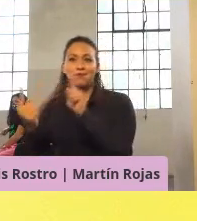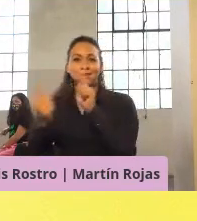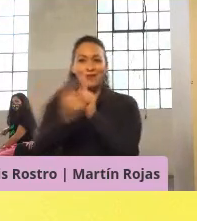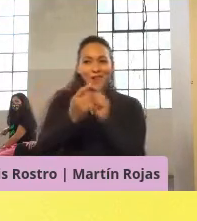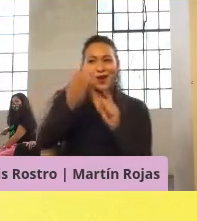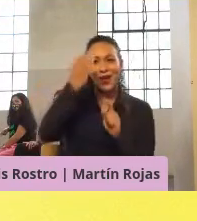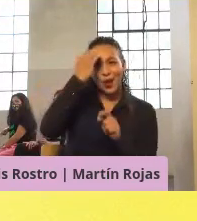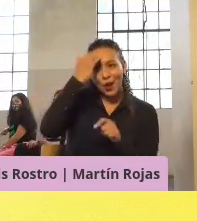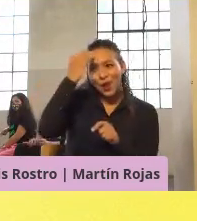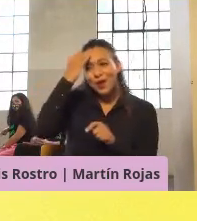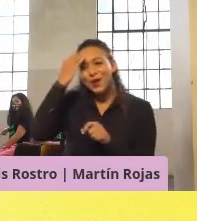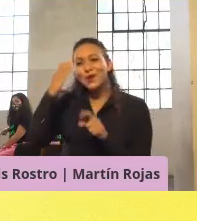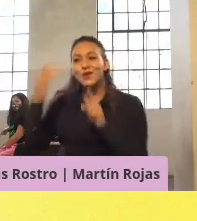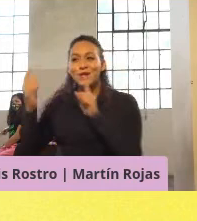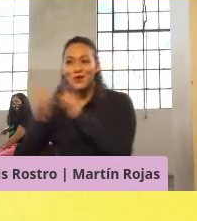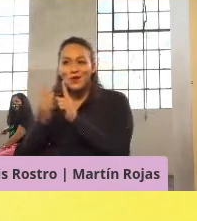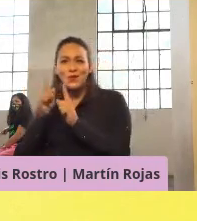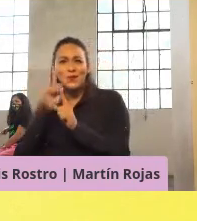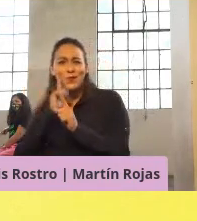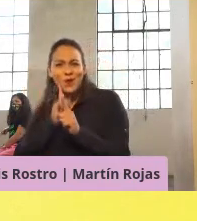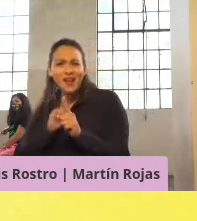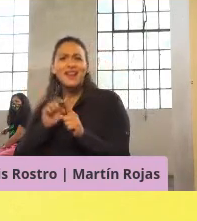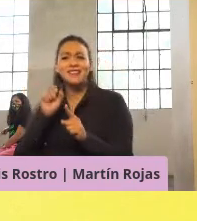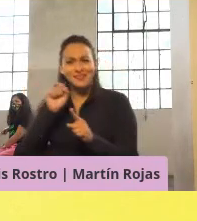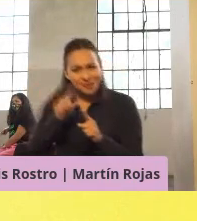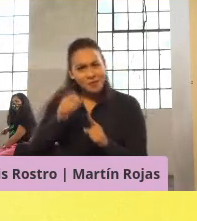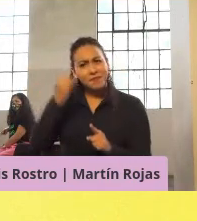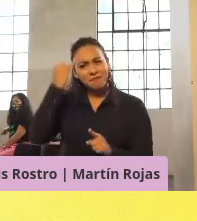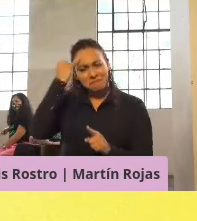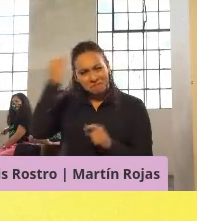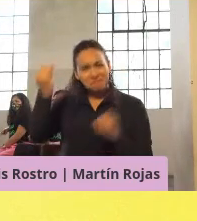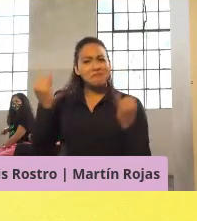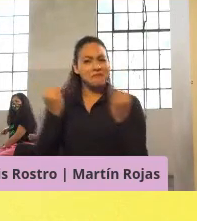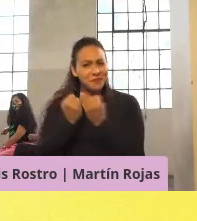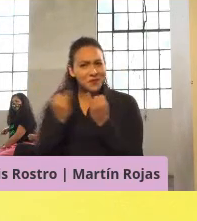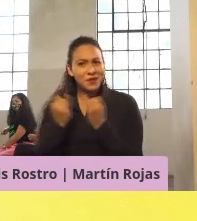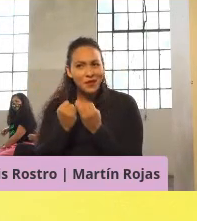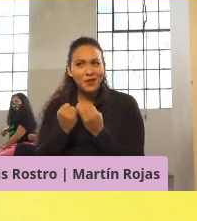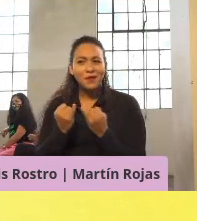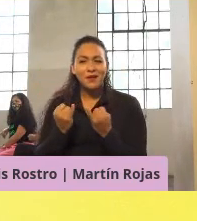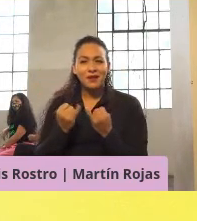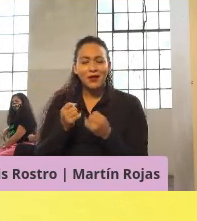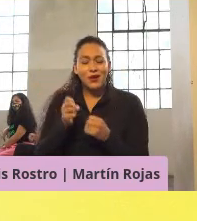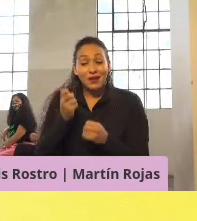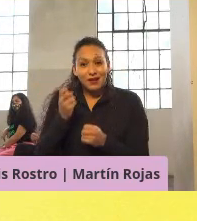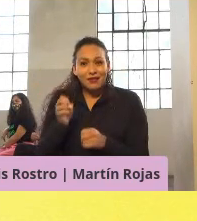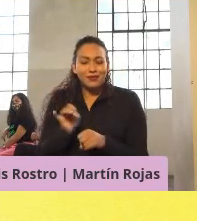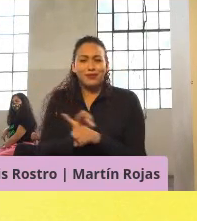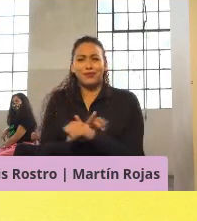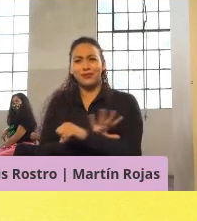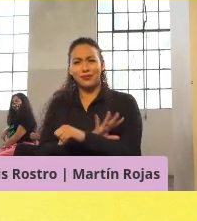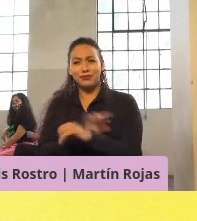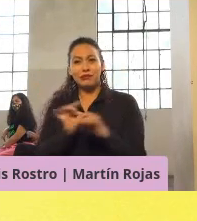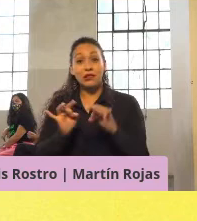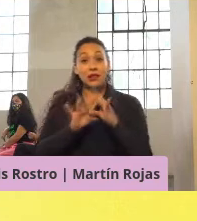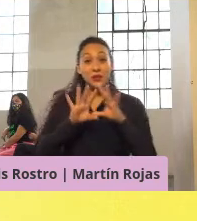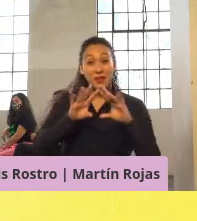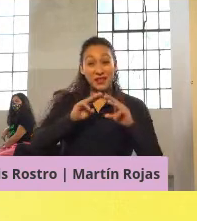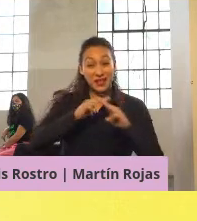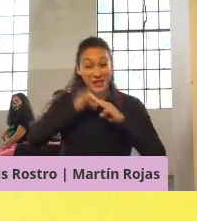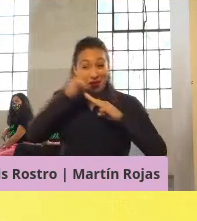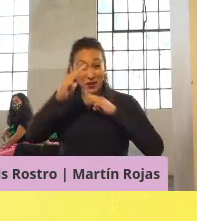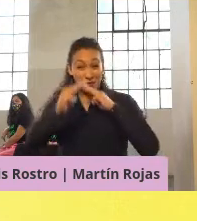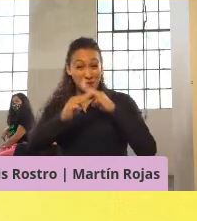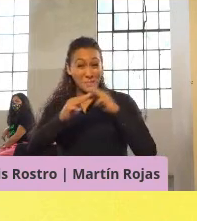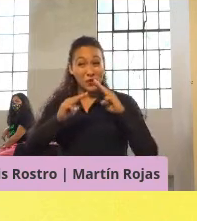siquiera como feminista. Y Amnistía Internacional es un movimiento como de millones de personas en el mundo, que literal o reparten